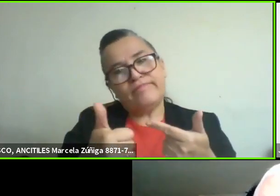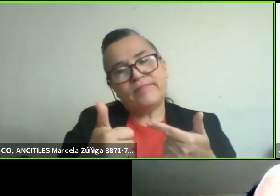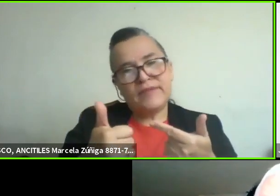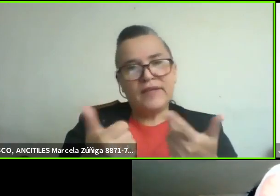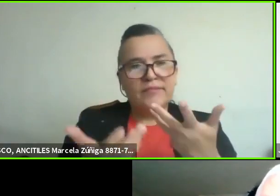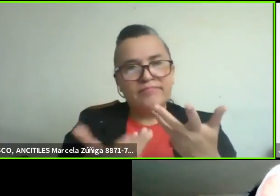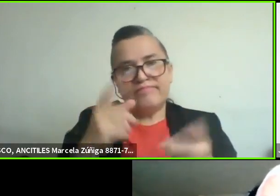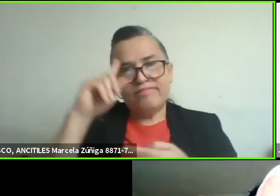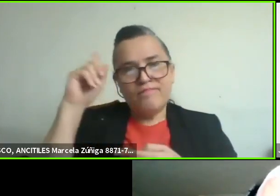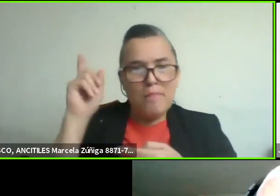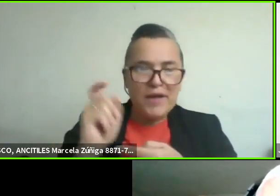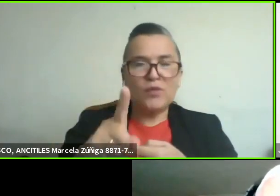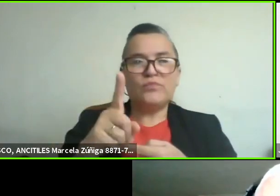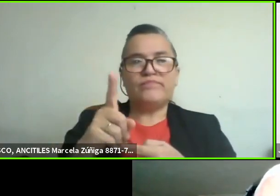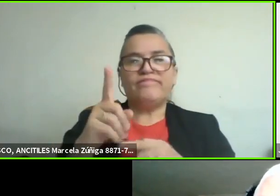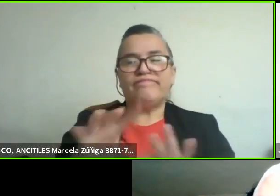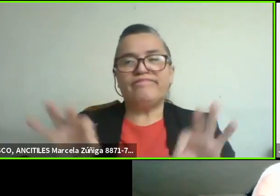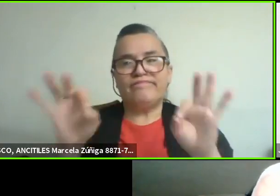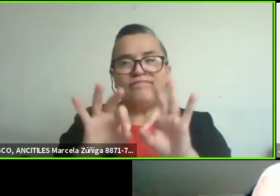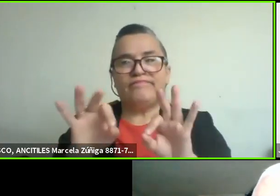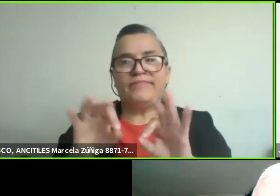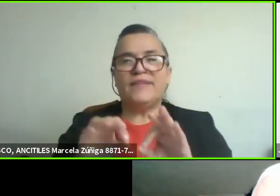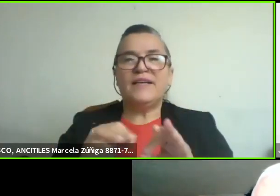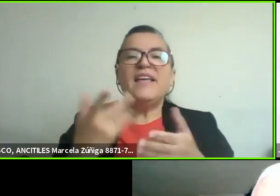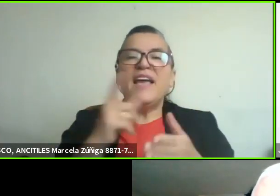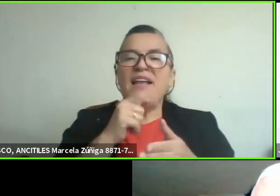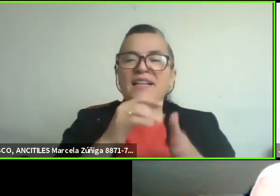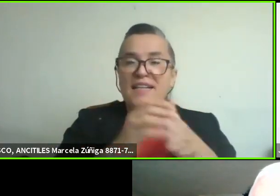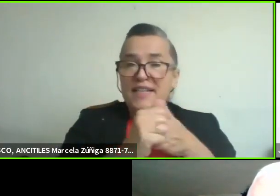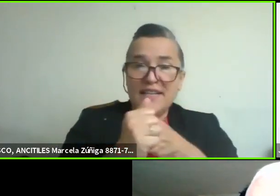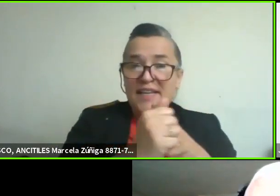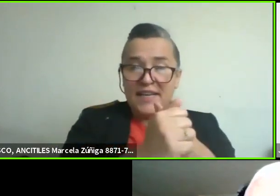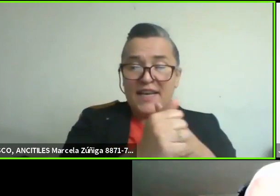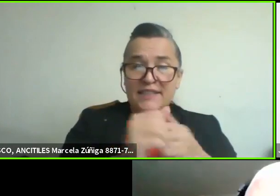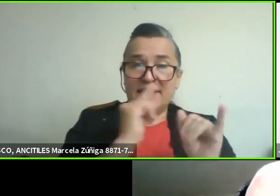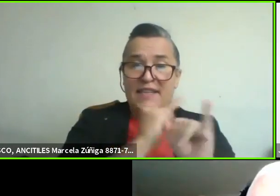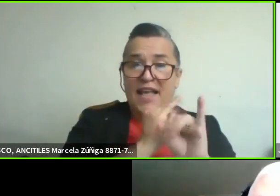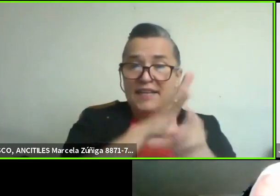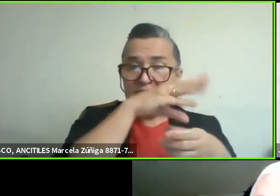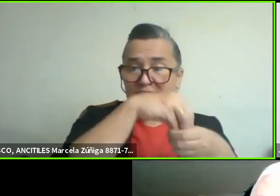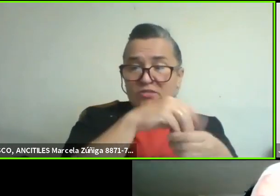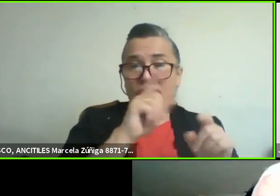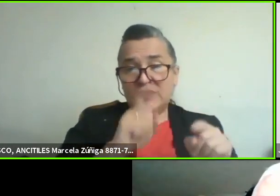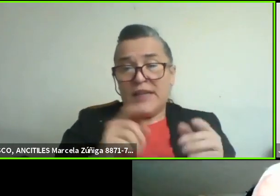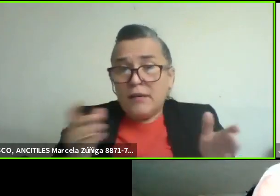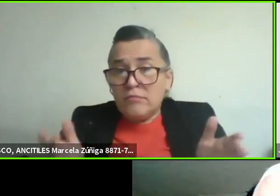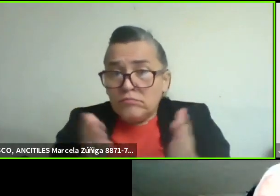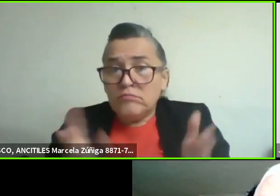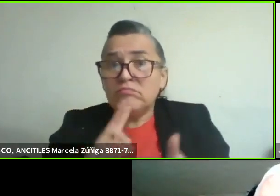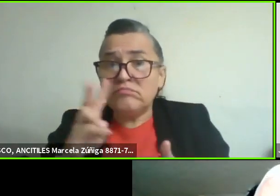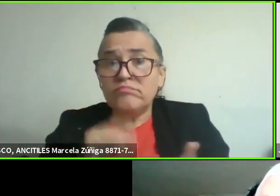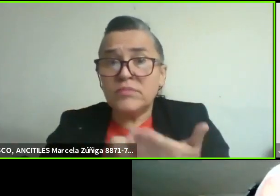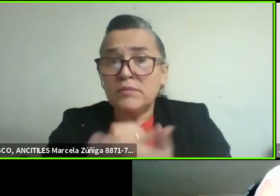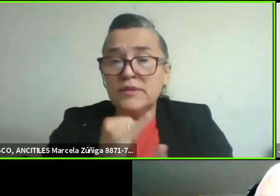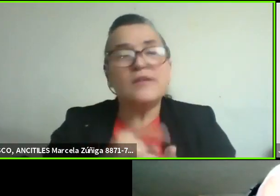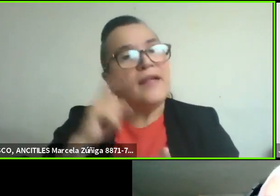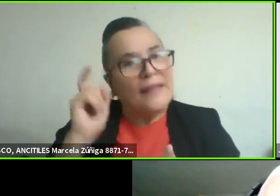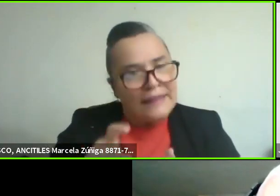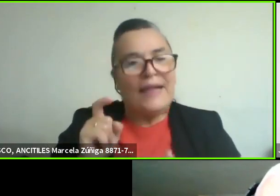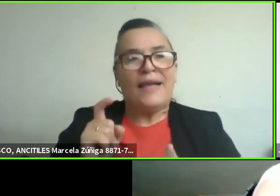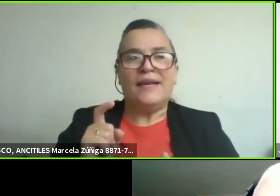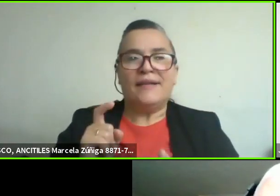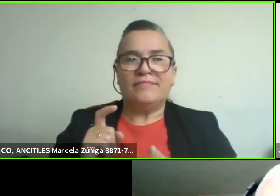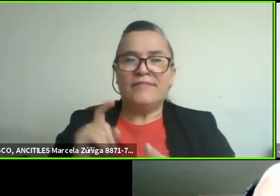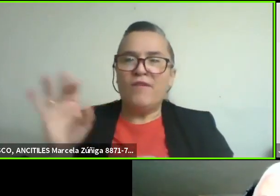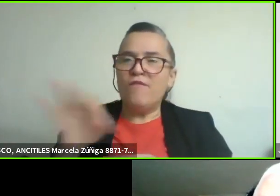otra pregunta muy importante que tienen las dirigencias institucionales verdad es si se quiere promover realmente la investigación tiene que tomarse